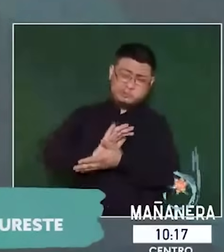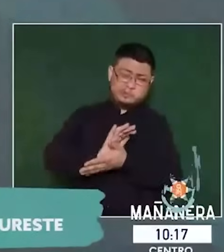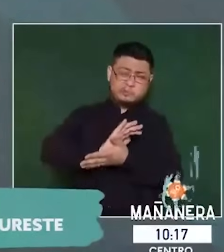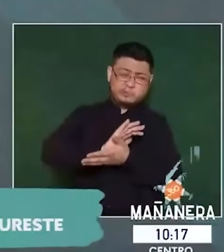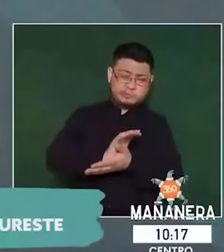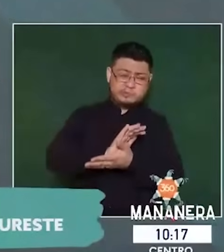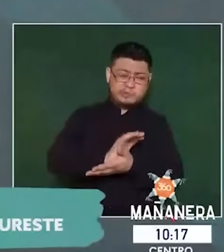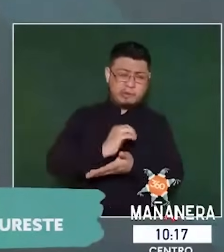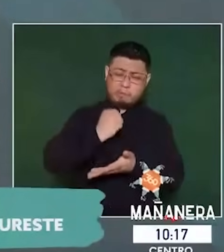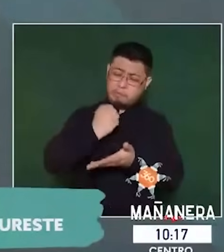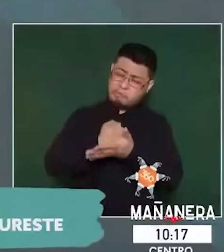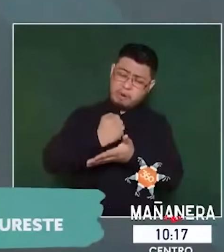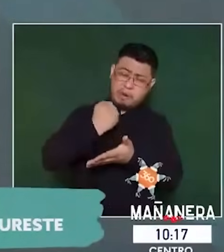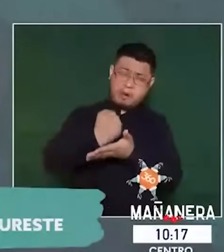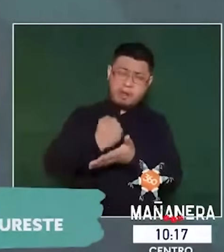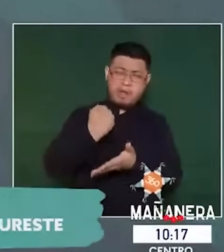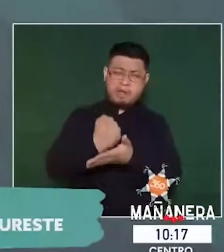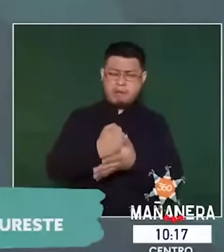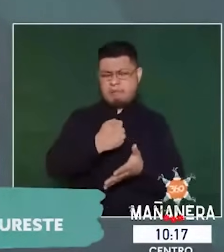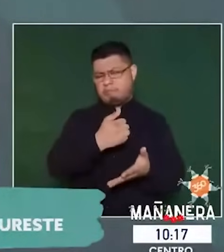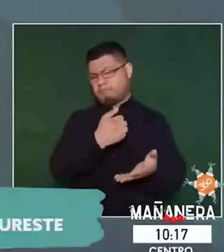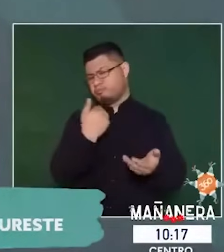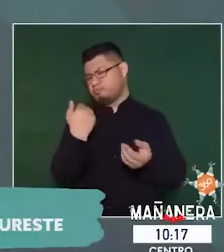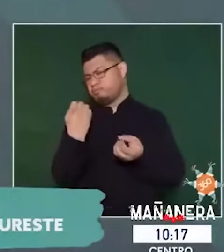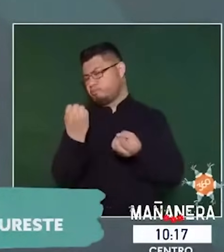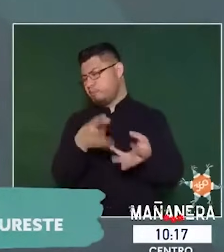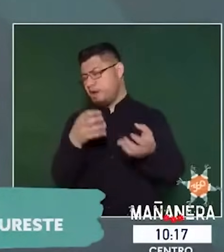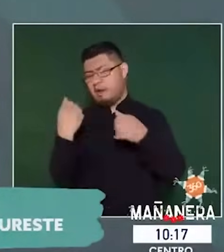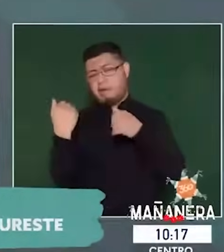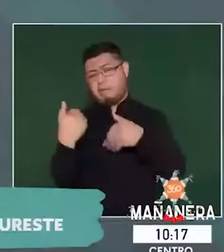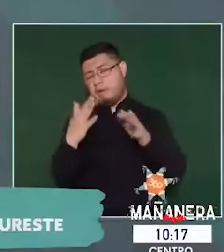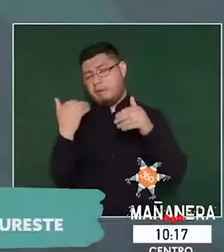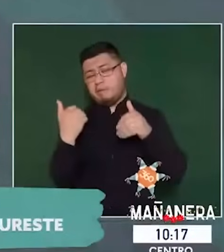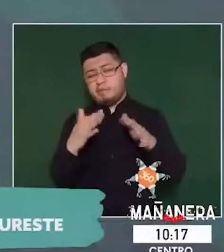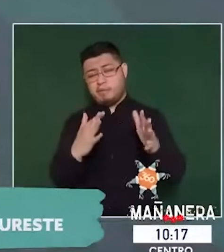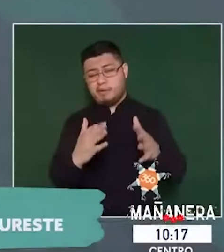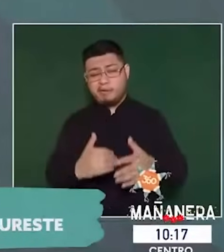nos ningunearon por siglos